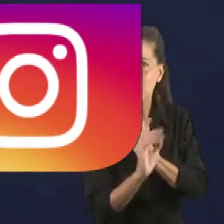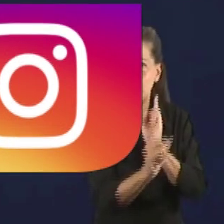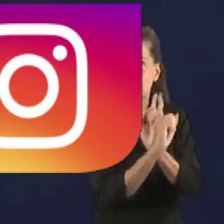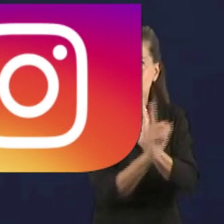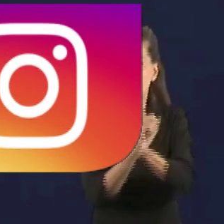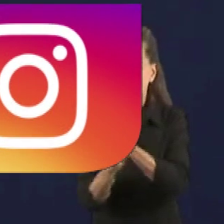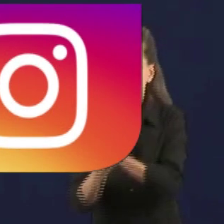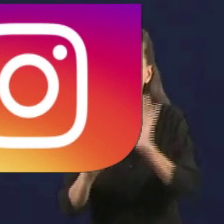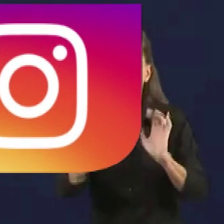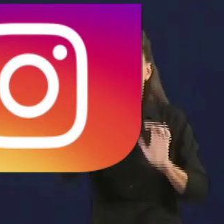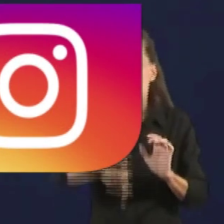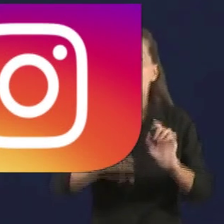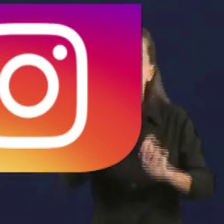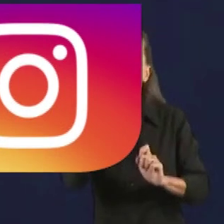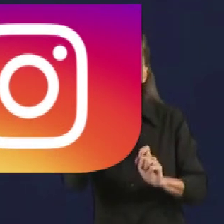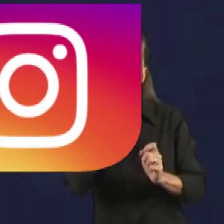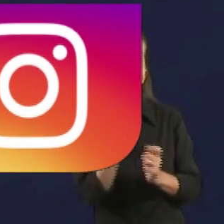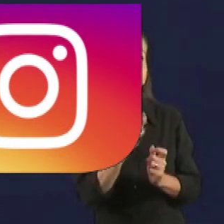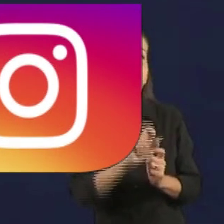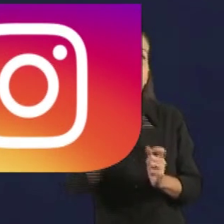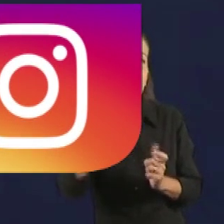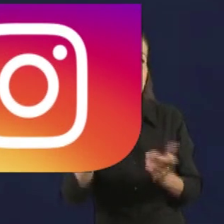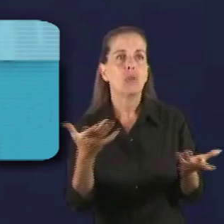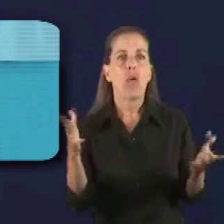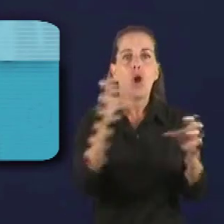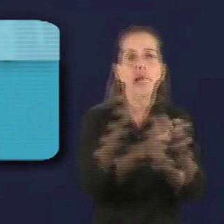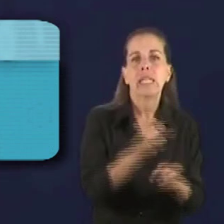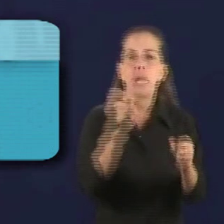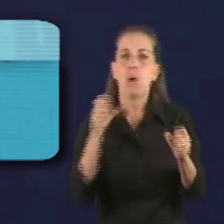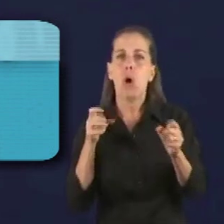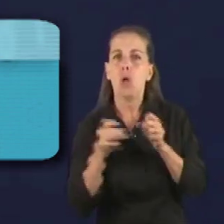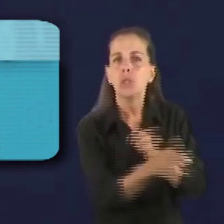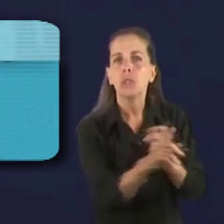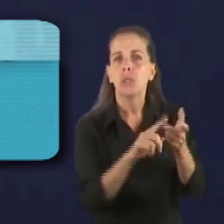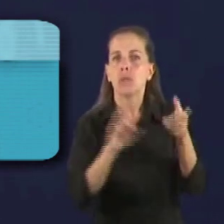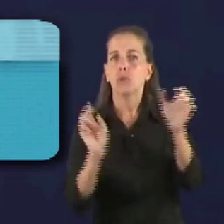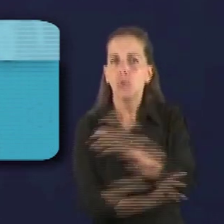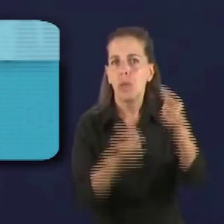aumento de tarifas en el transporte